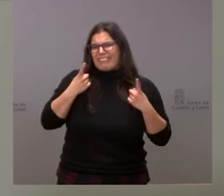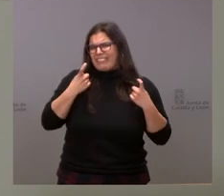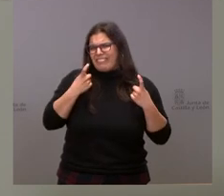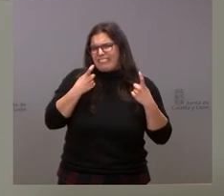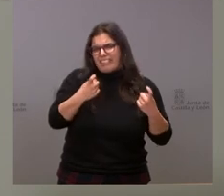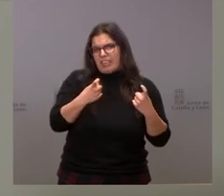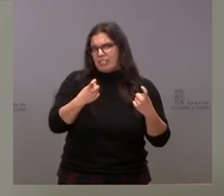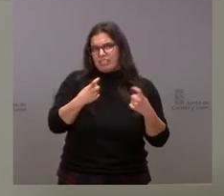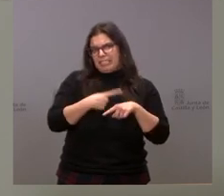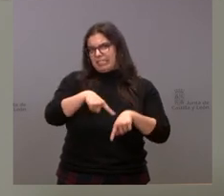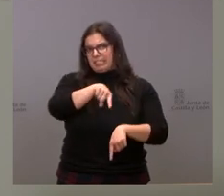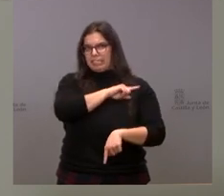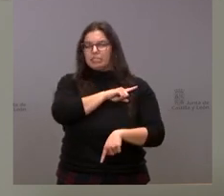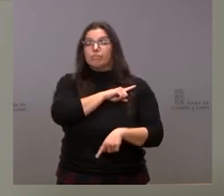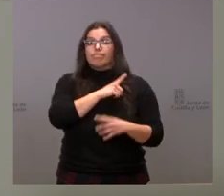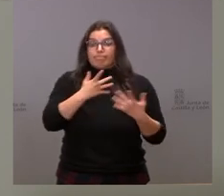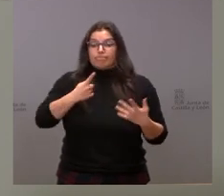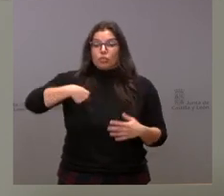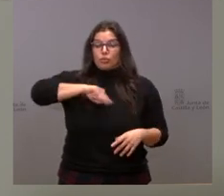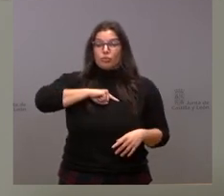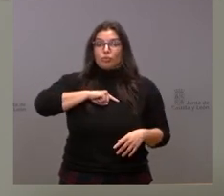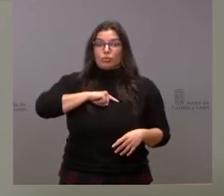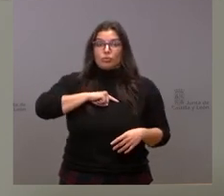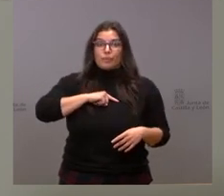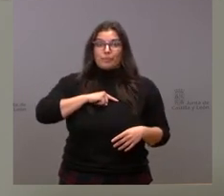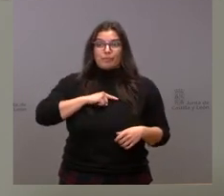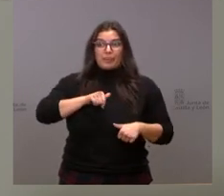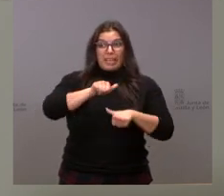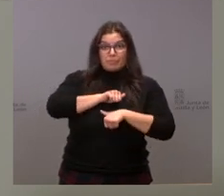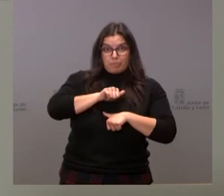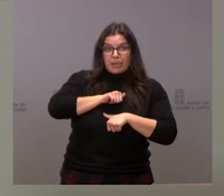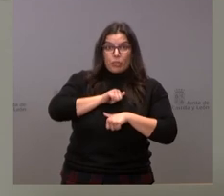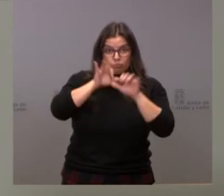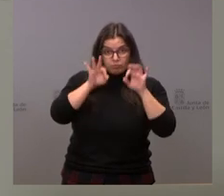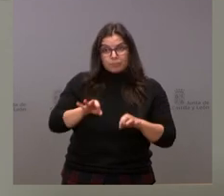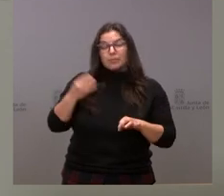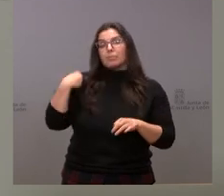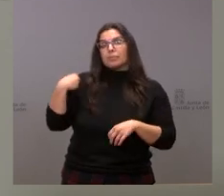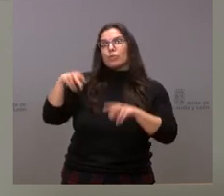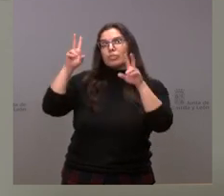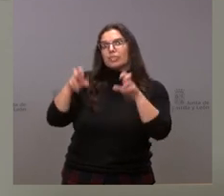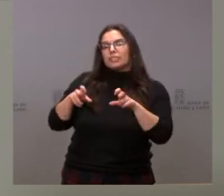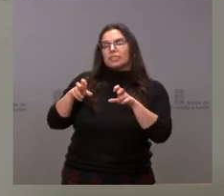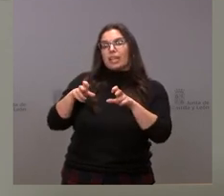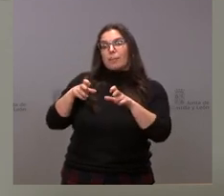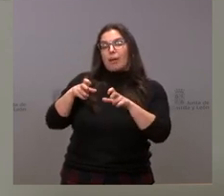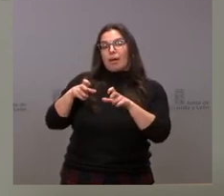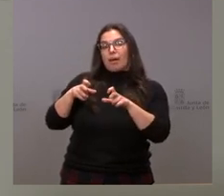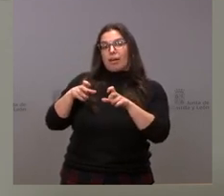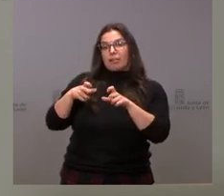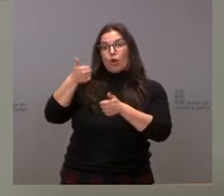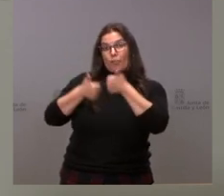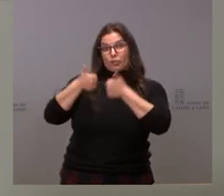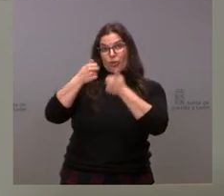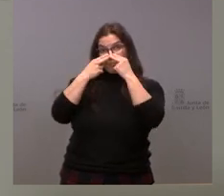importante y nosotros estamos esperando y así es a que se resuelva la oferta pública de empleo